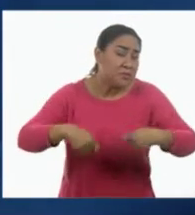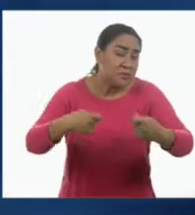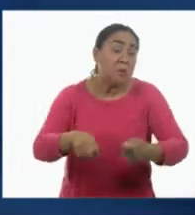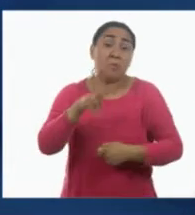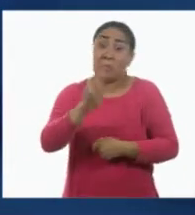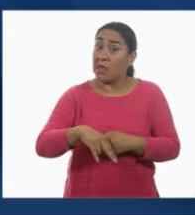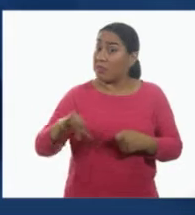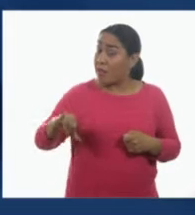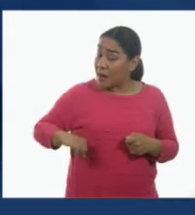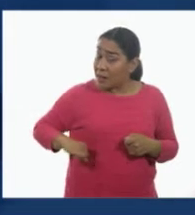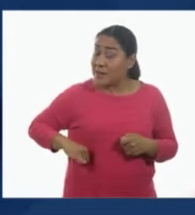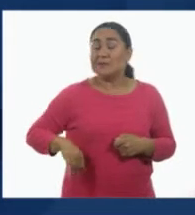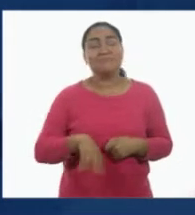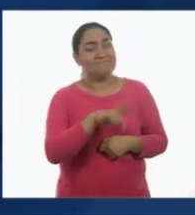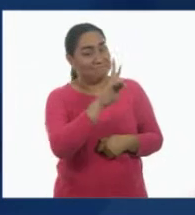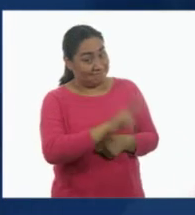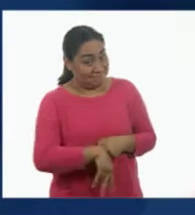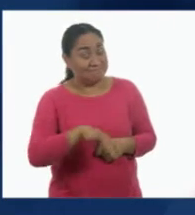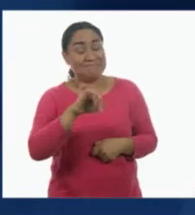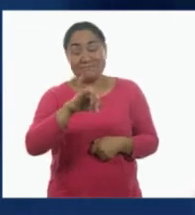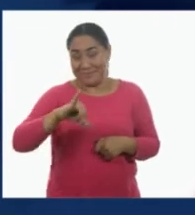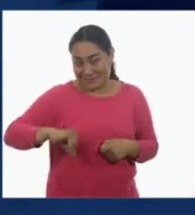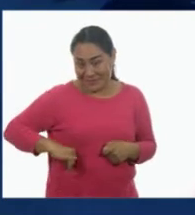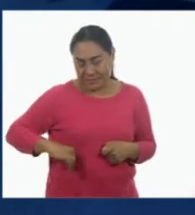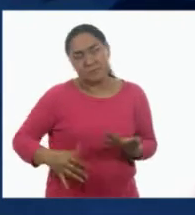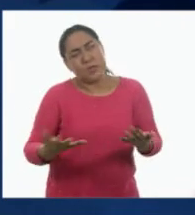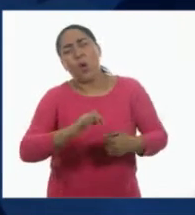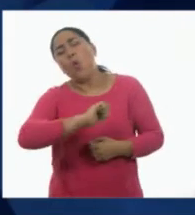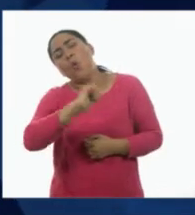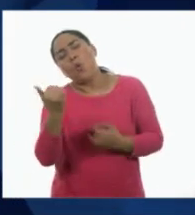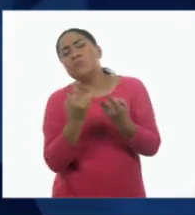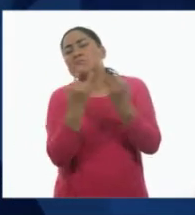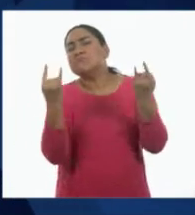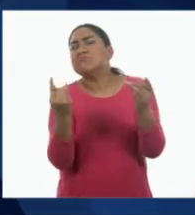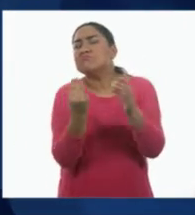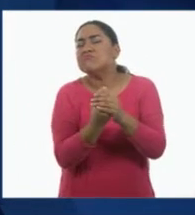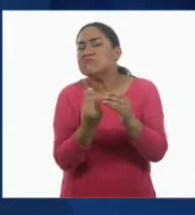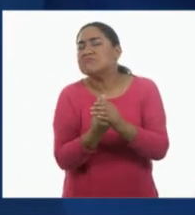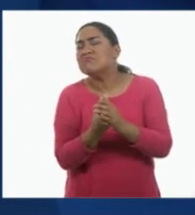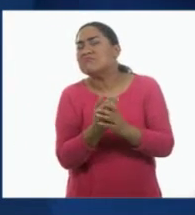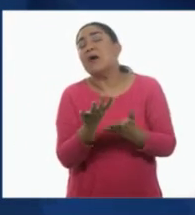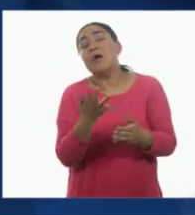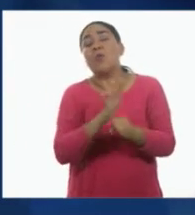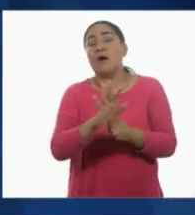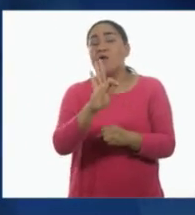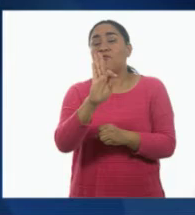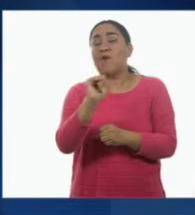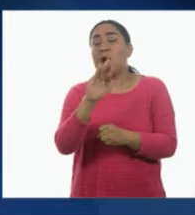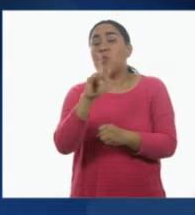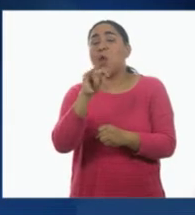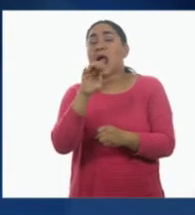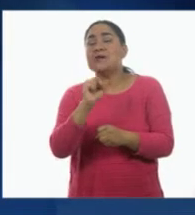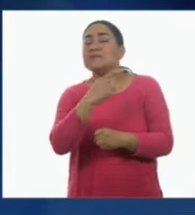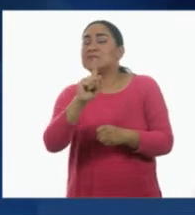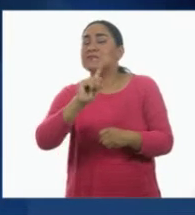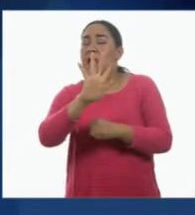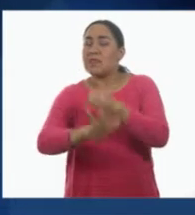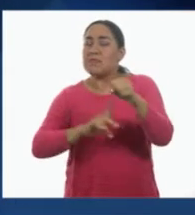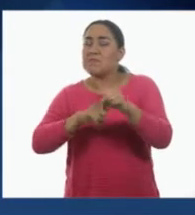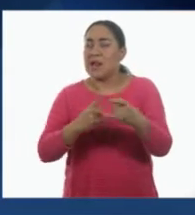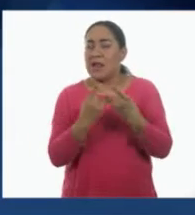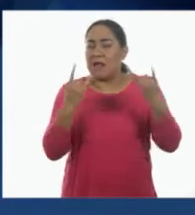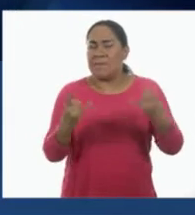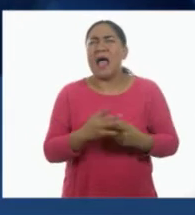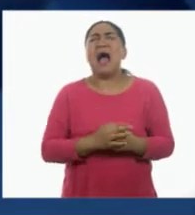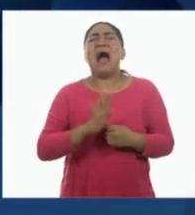interesante! Sí, muy interesante. Otro tipo de relato popular son las fábulas. Ah, sí.